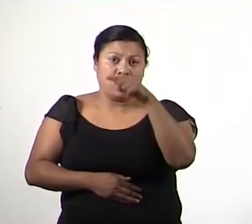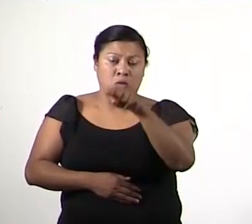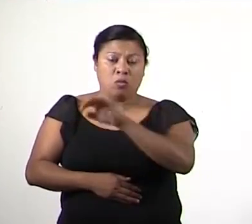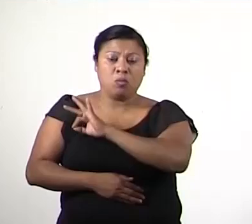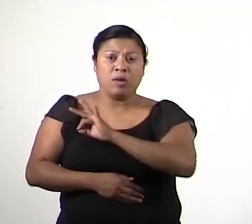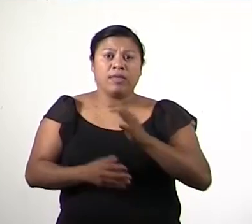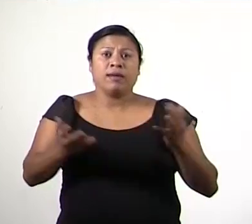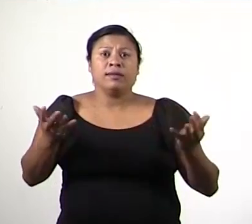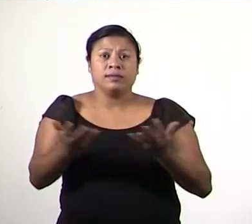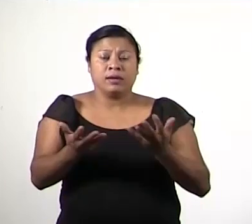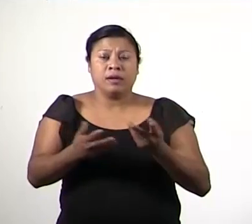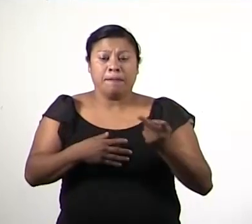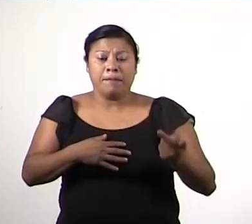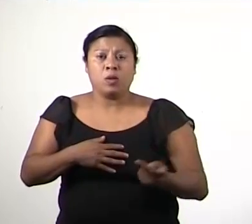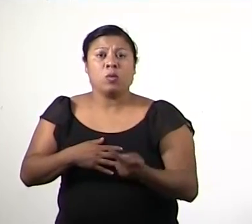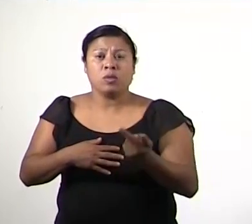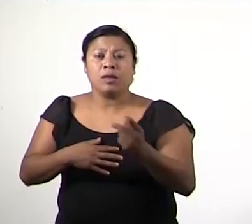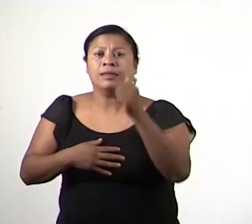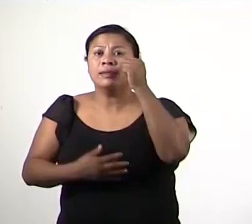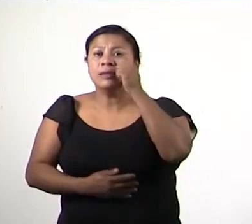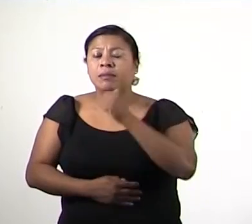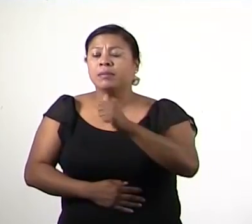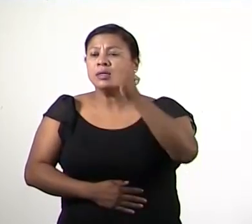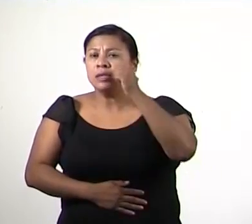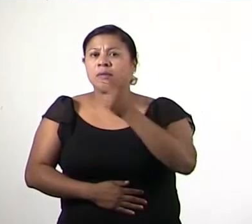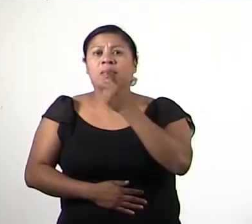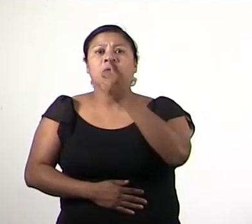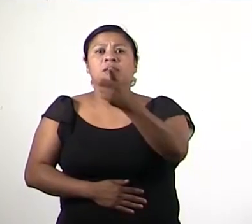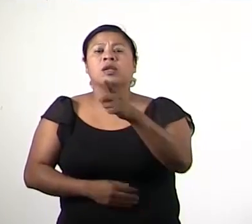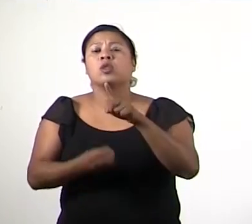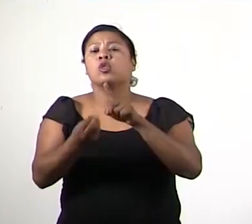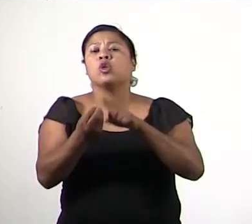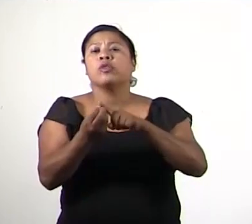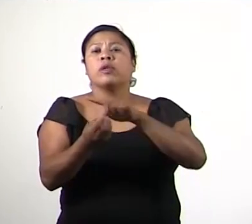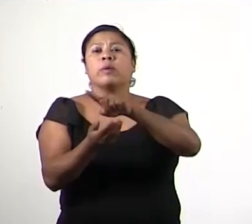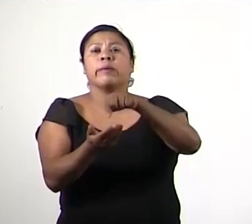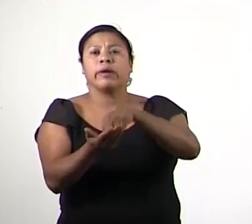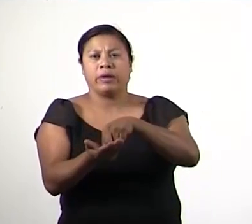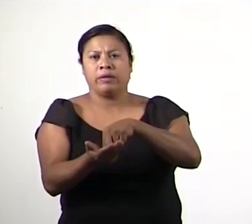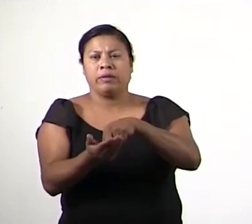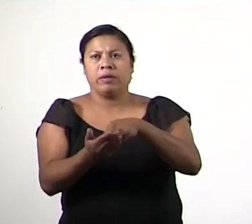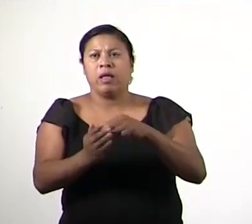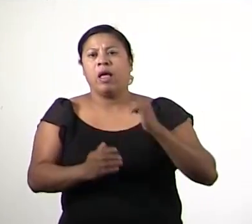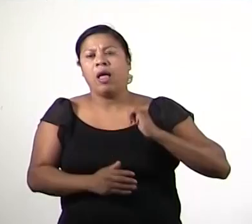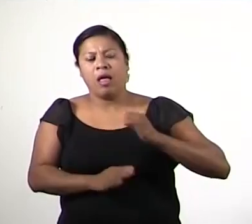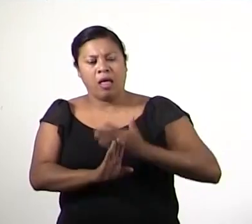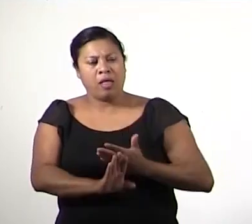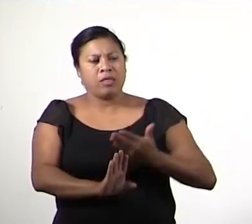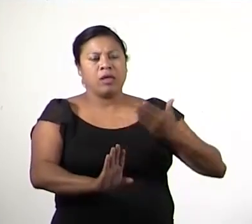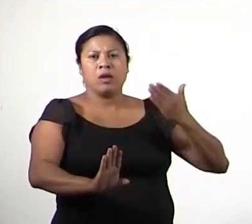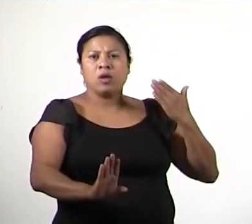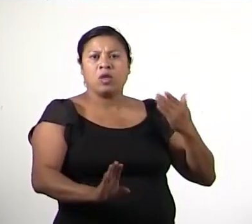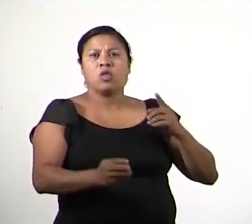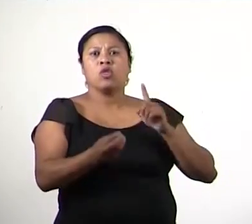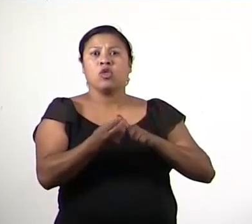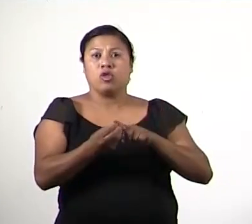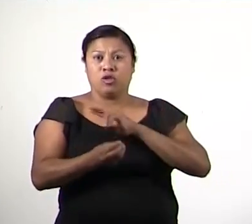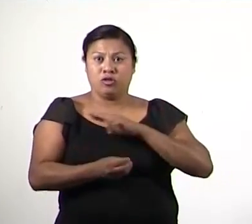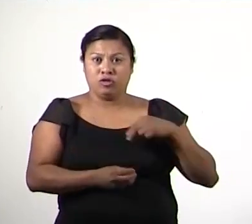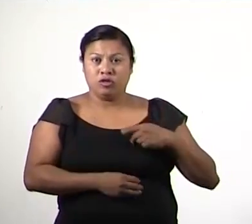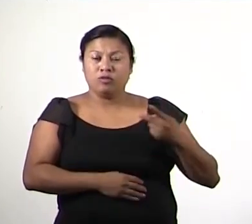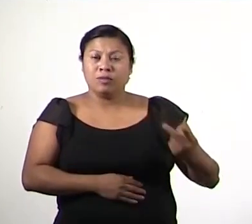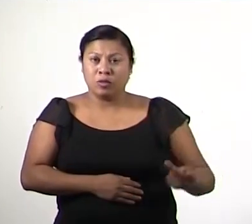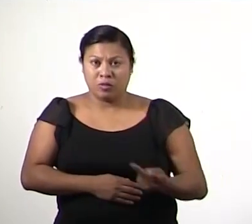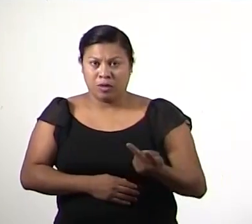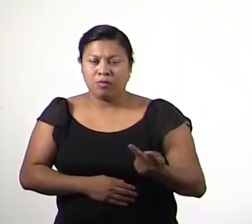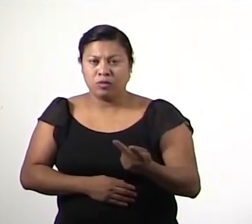realizar o contestar esta pregunta, siempre te va a mencionar un lugar. En la anterior, donde preguntamos